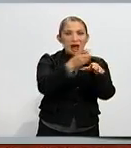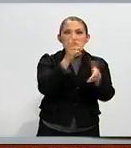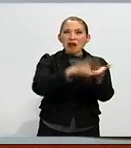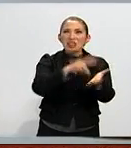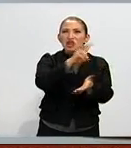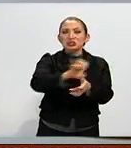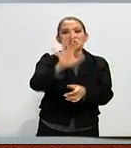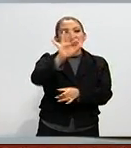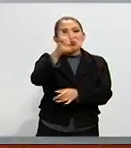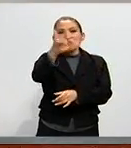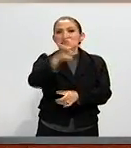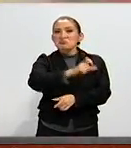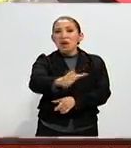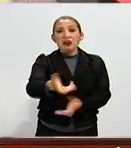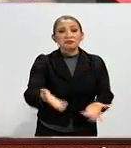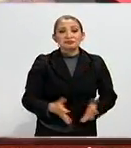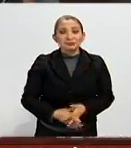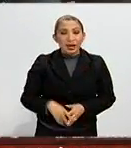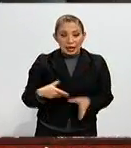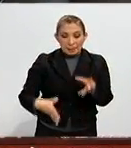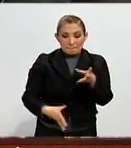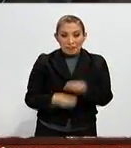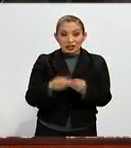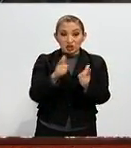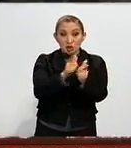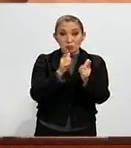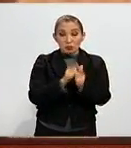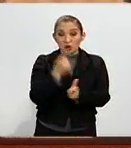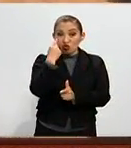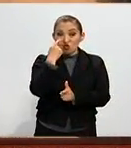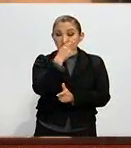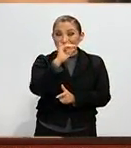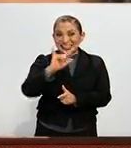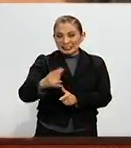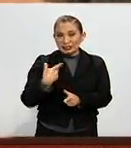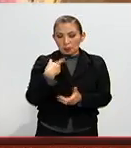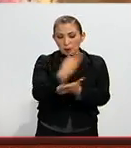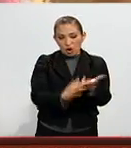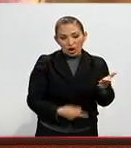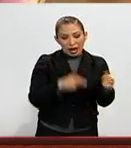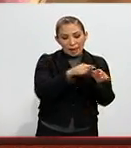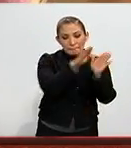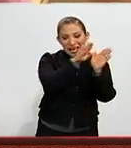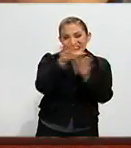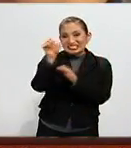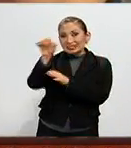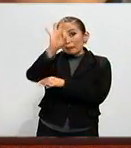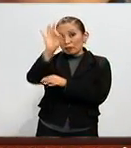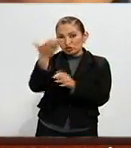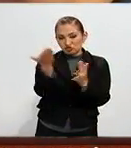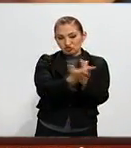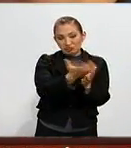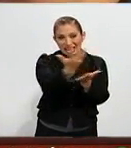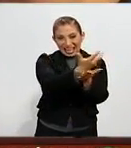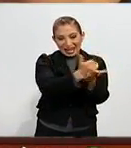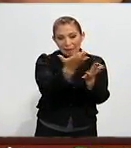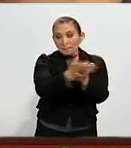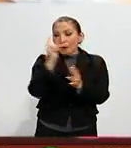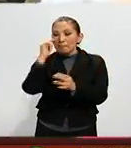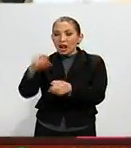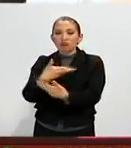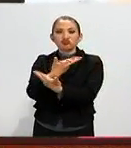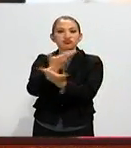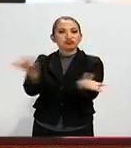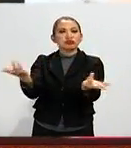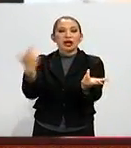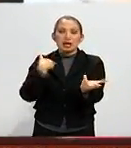de 250 pesos. Adicionalmente, Grupo Óptico Ich tiene un programa al que destina 60% de sus ganancias para hacer